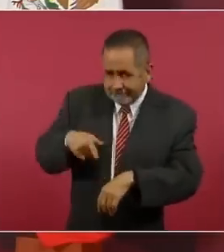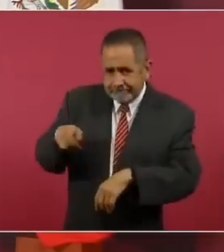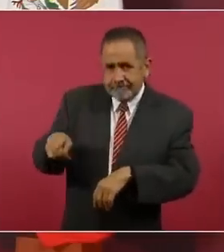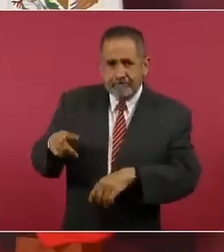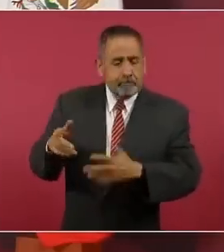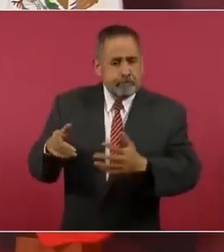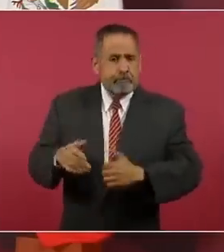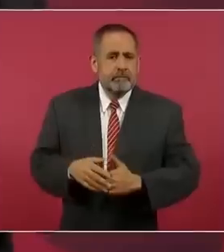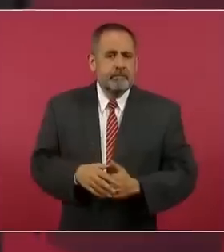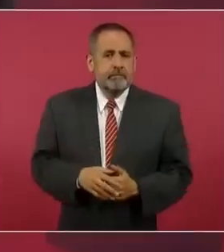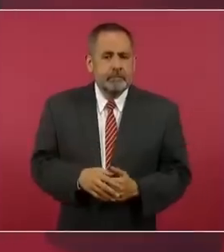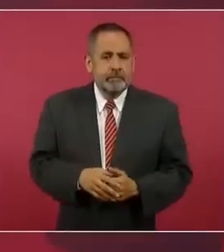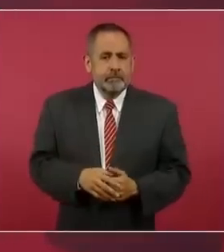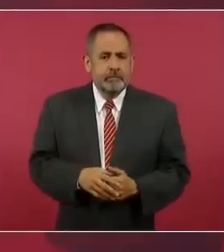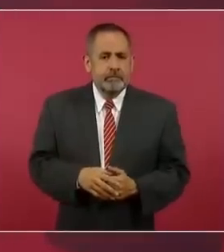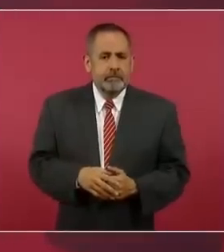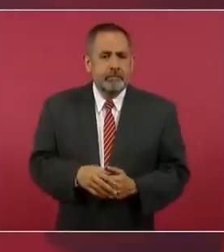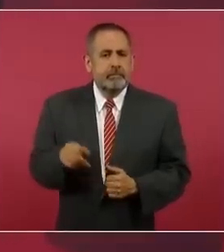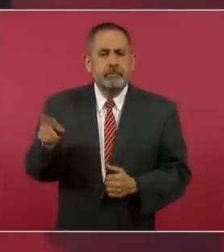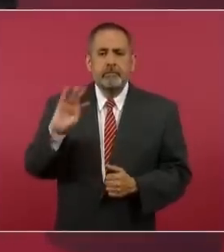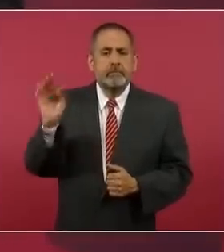que si